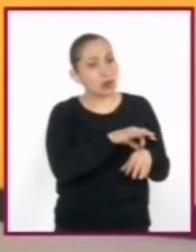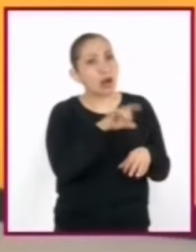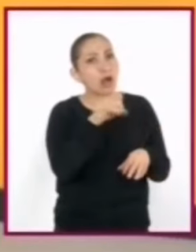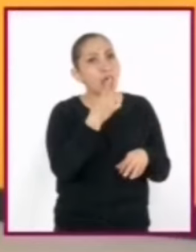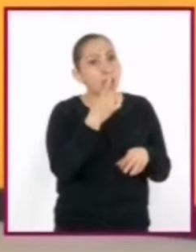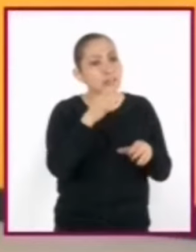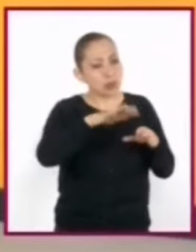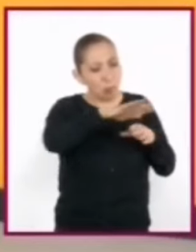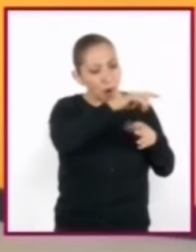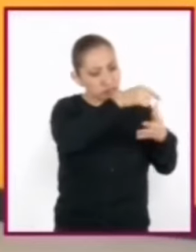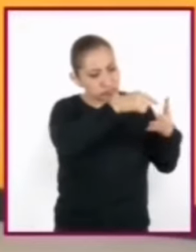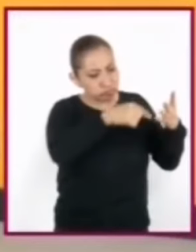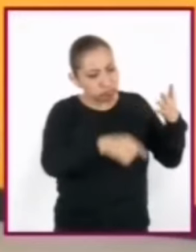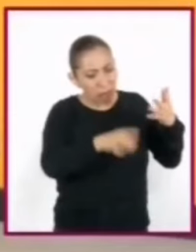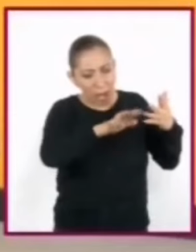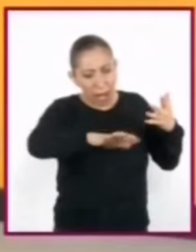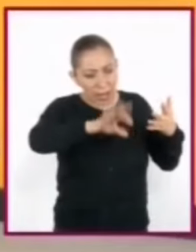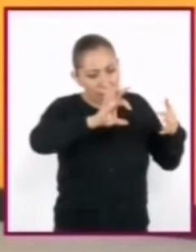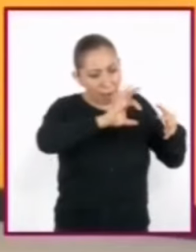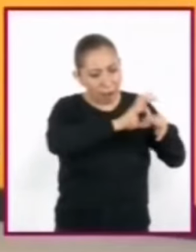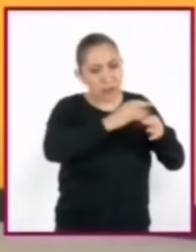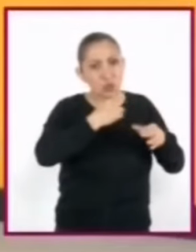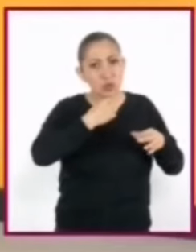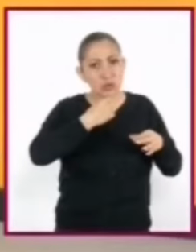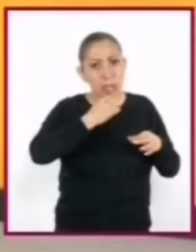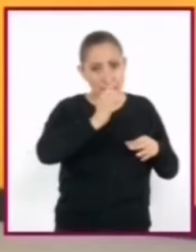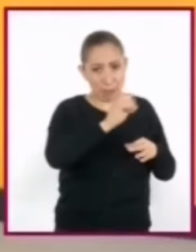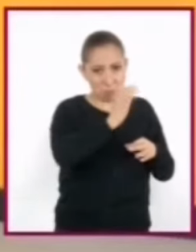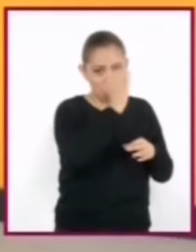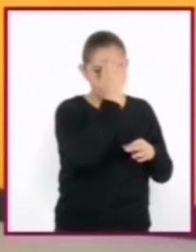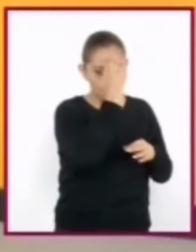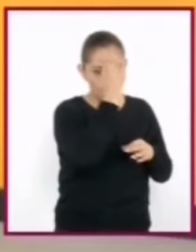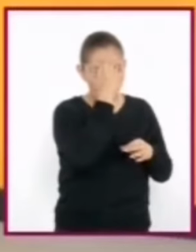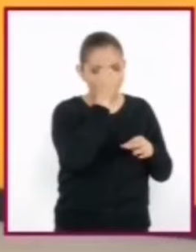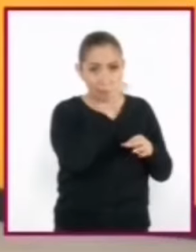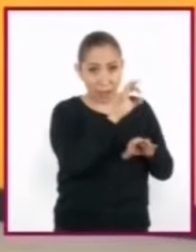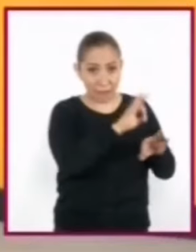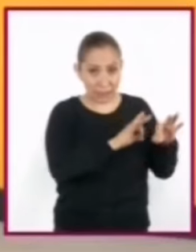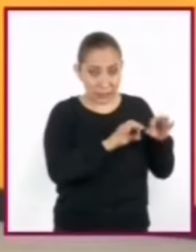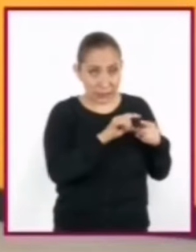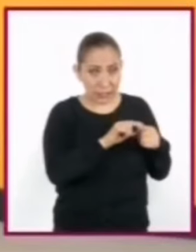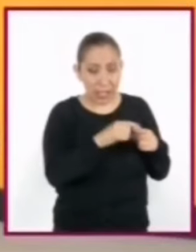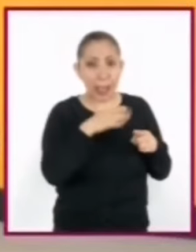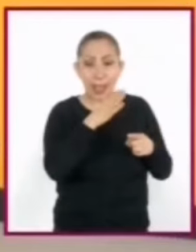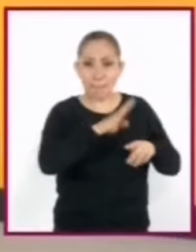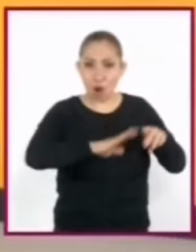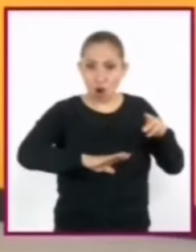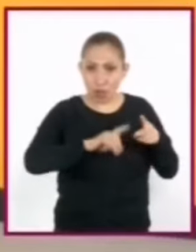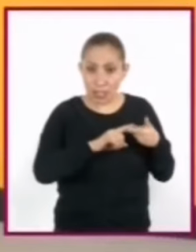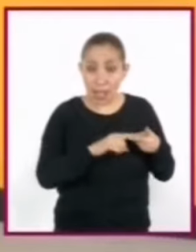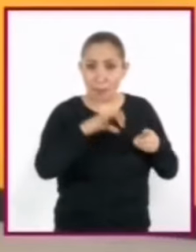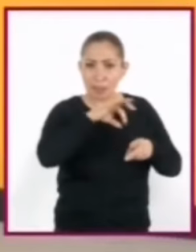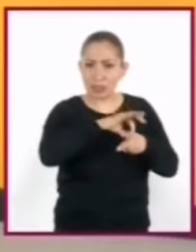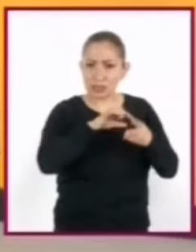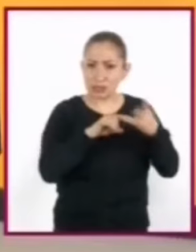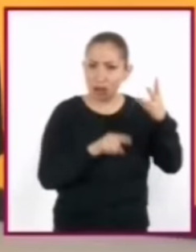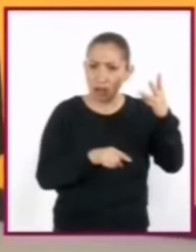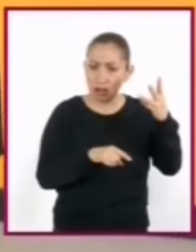una rama multidisciplinaria en la que se aplican los conocimientos de la física, la biología y la